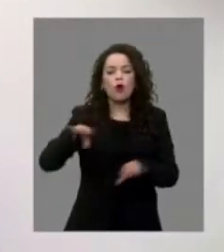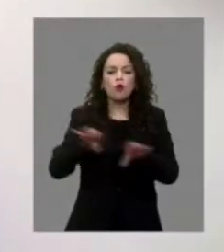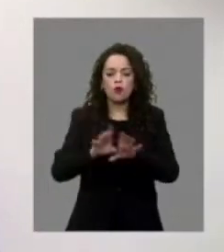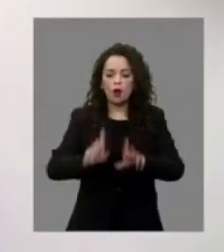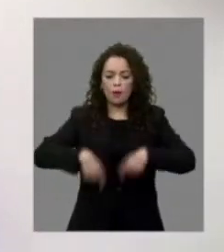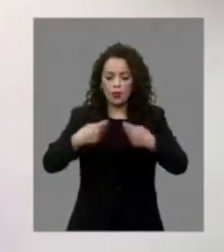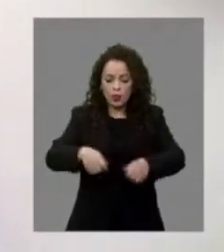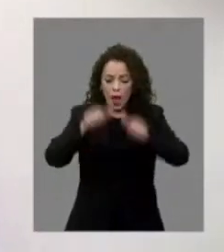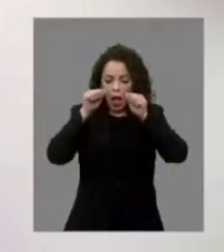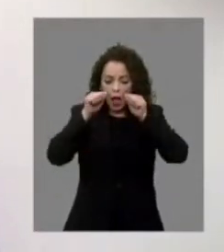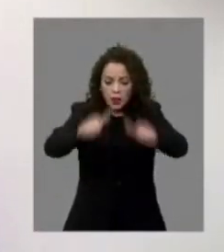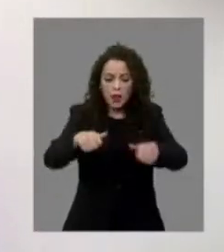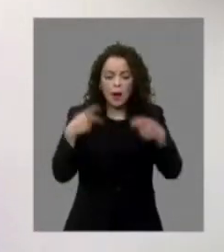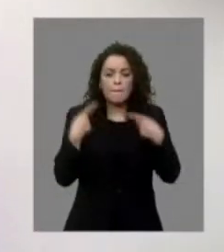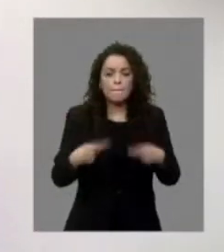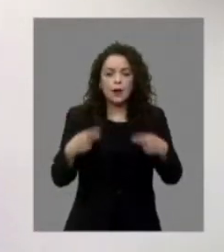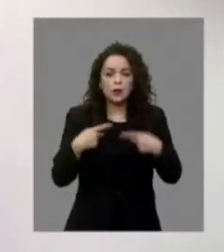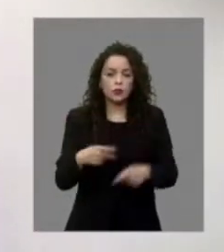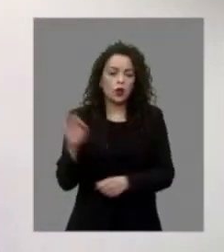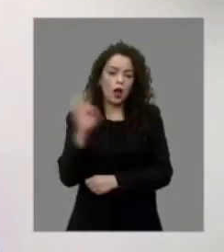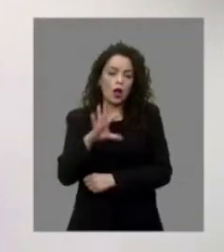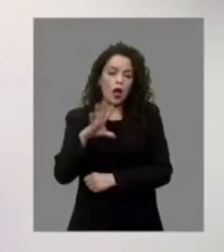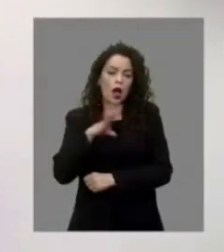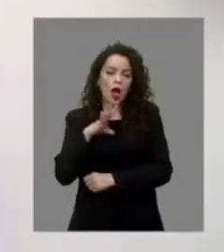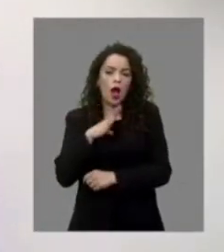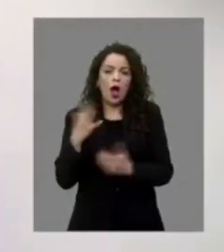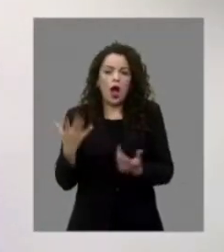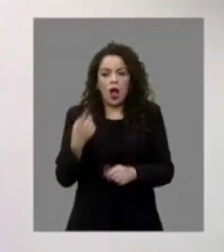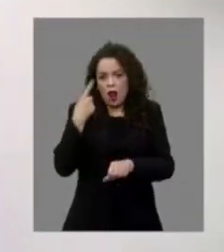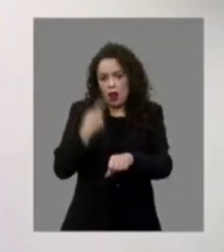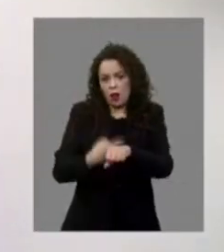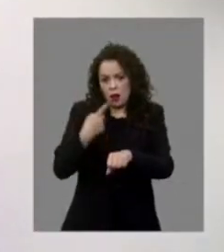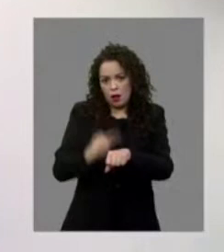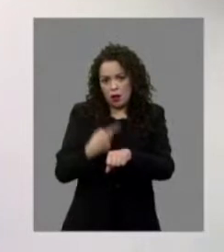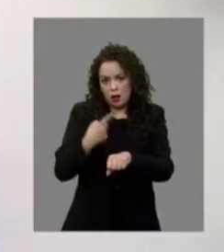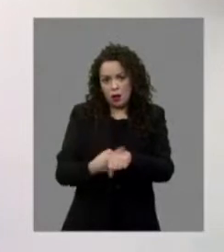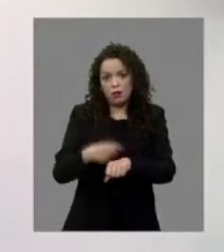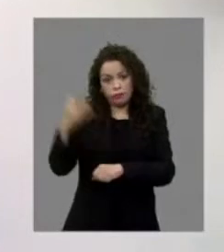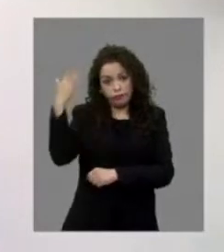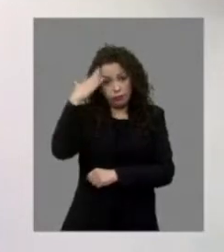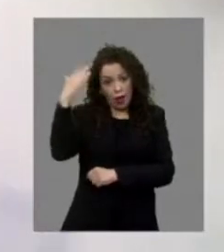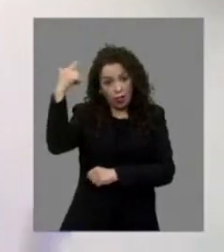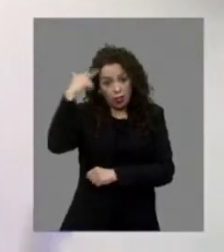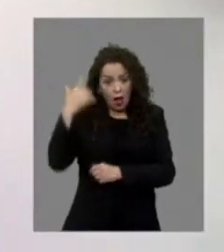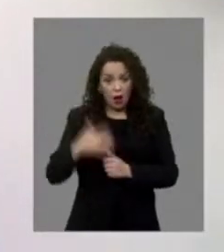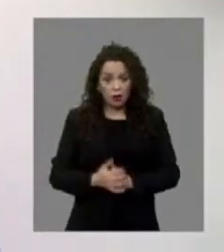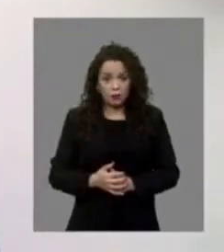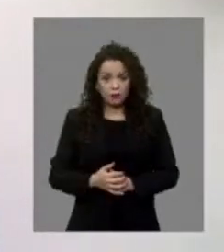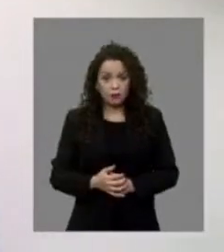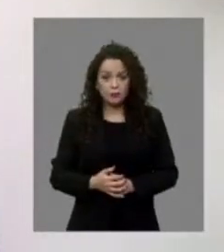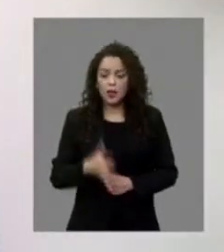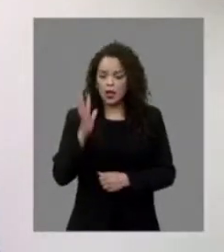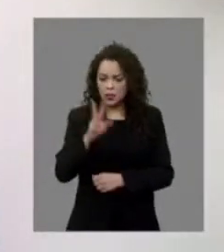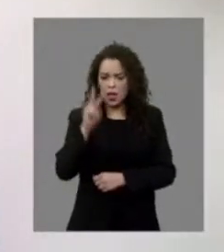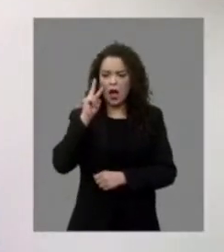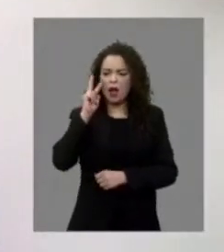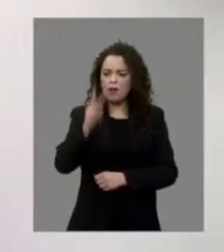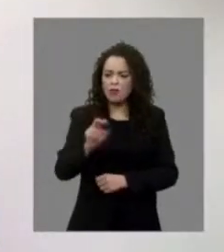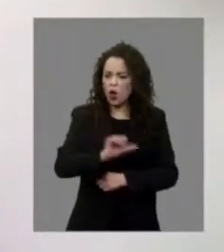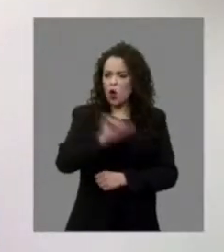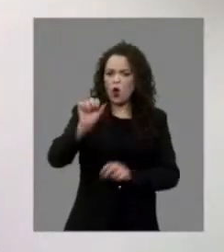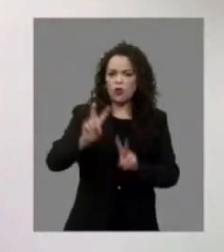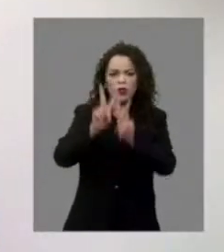las personas con un problema de salud mental. También hemos visto varios asuntos relacionados